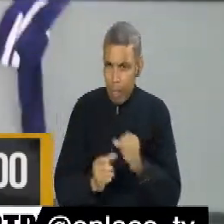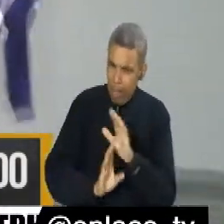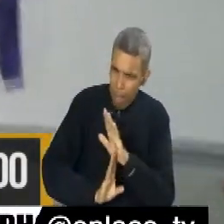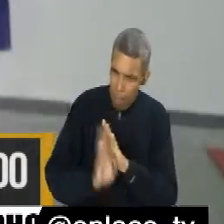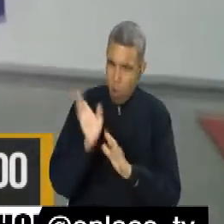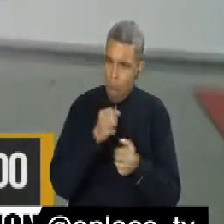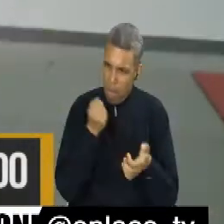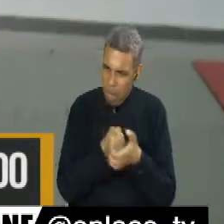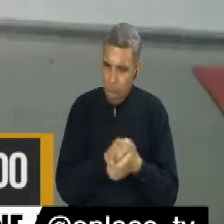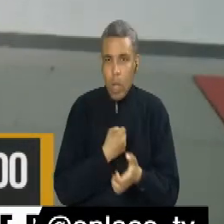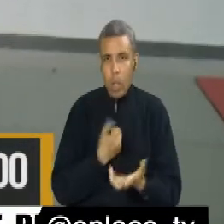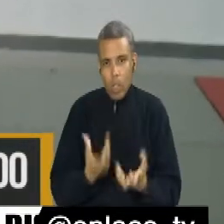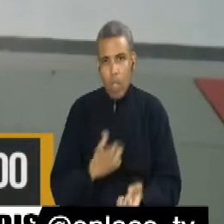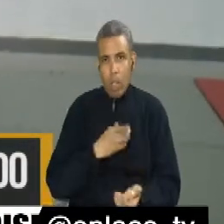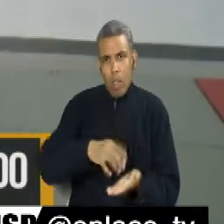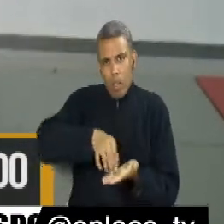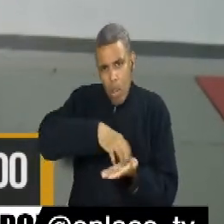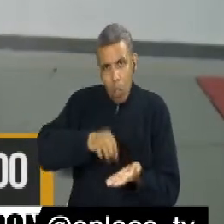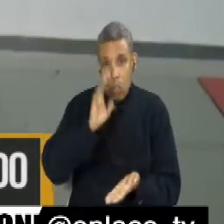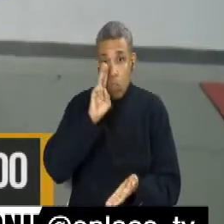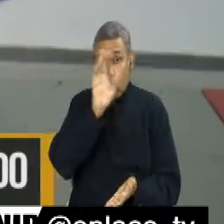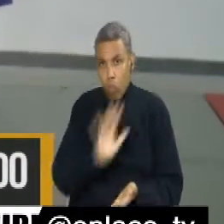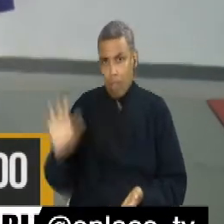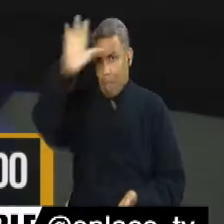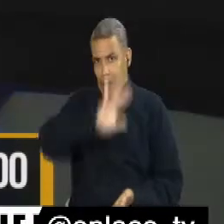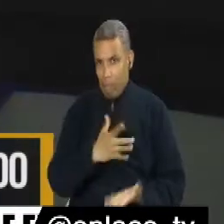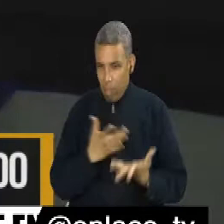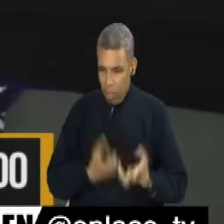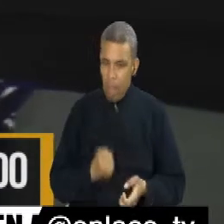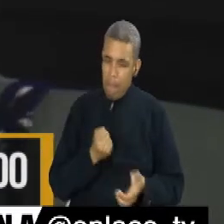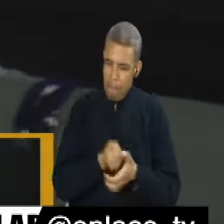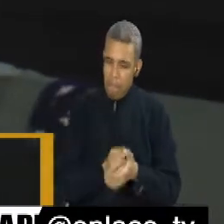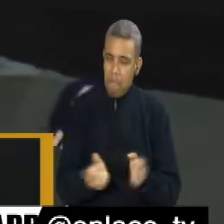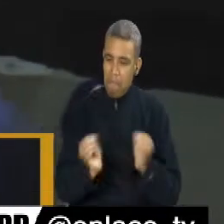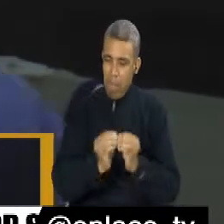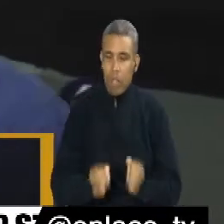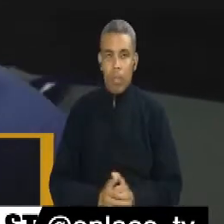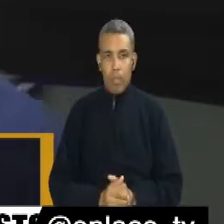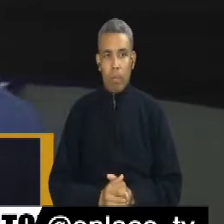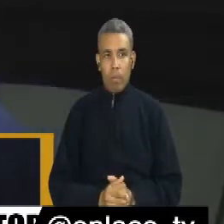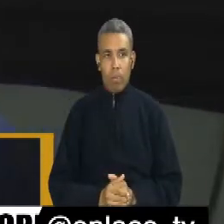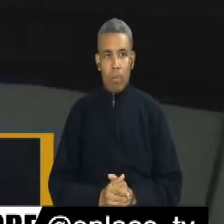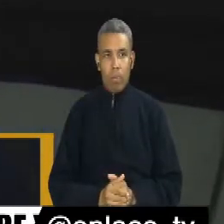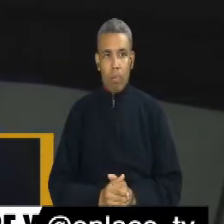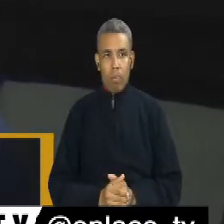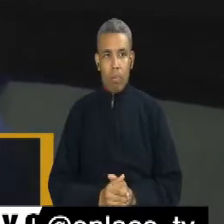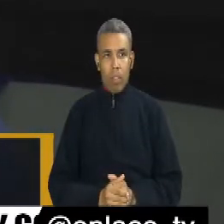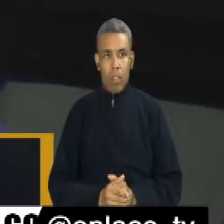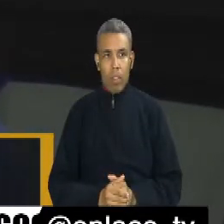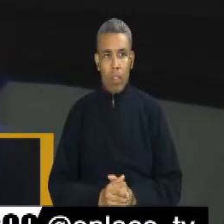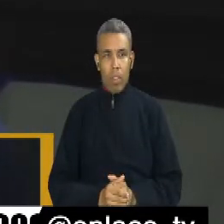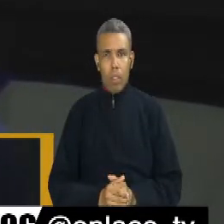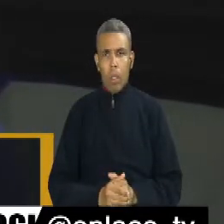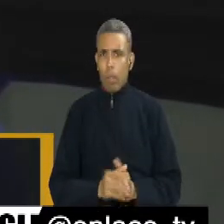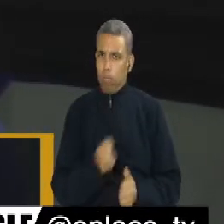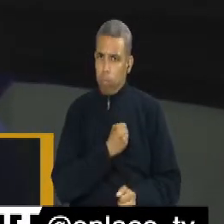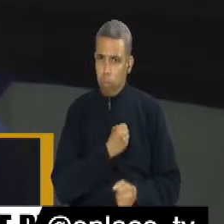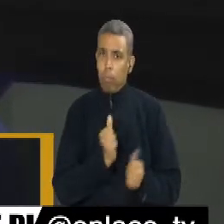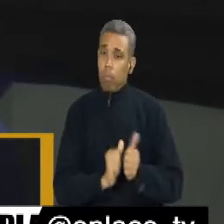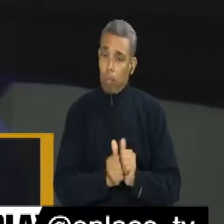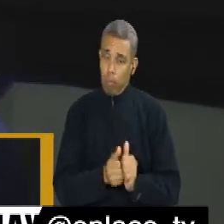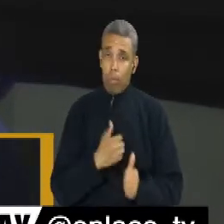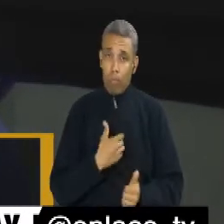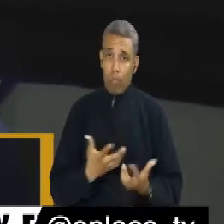a nivel departamental y nacional. Ganas y como nosotros tenemos mucho este deporte, entonces